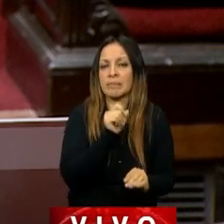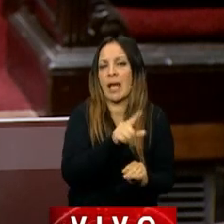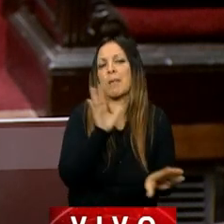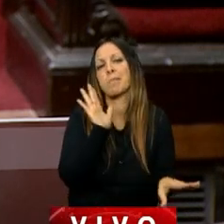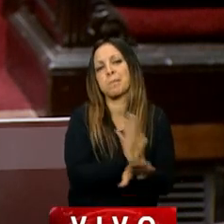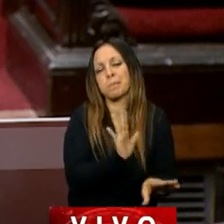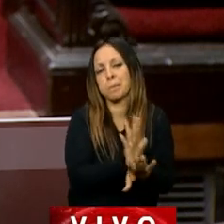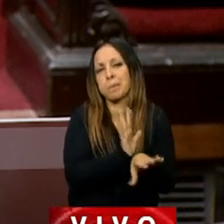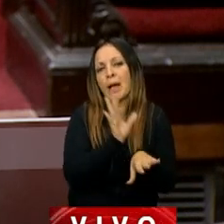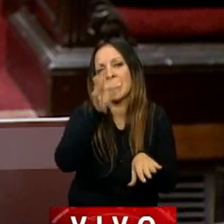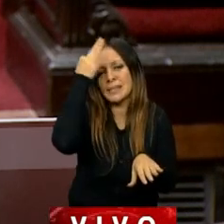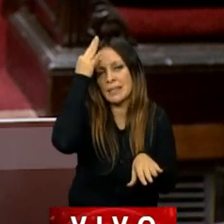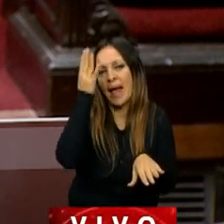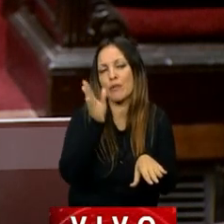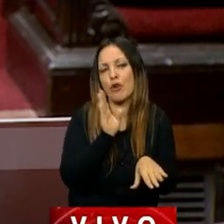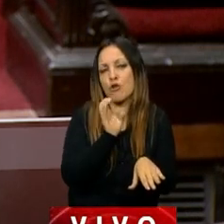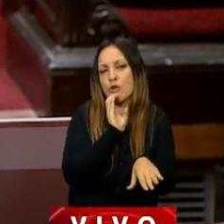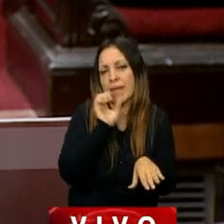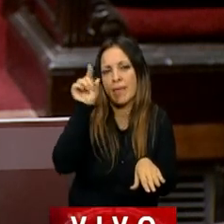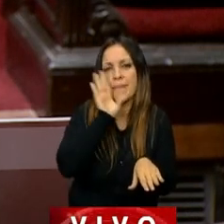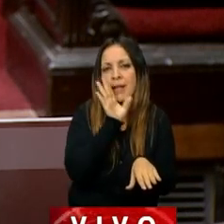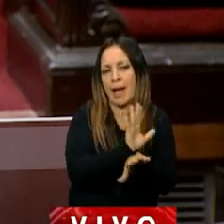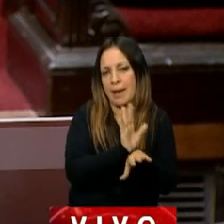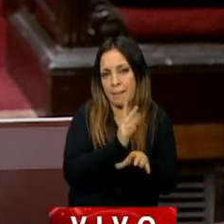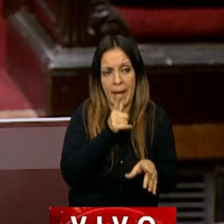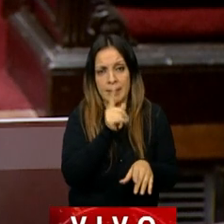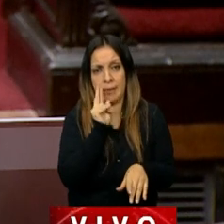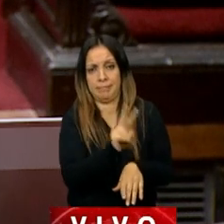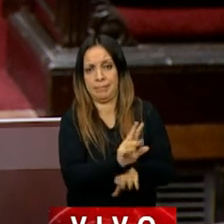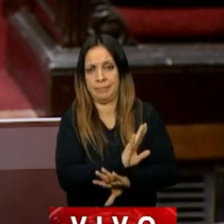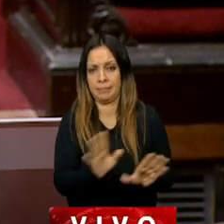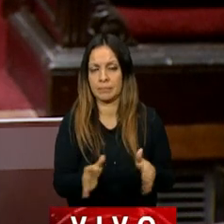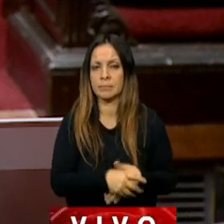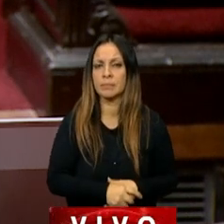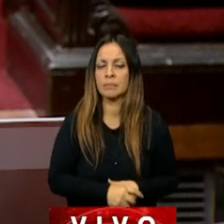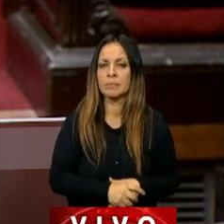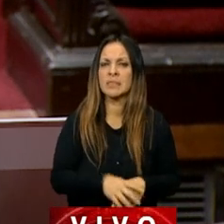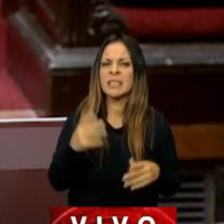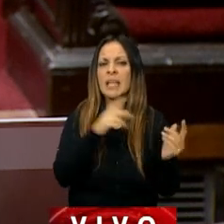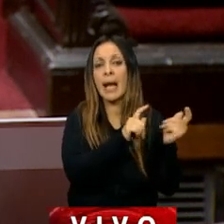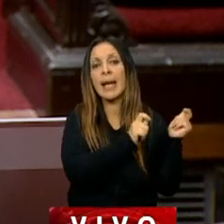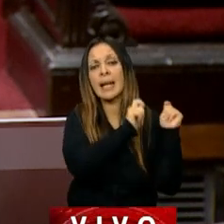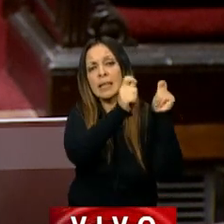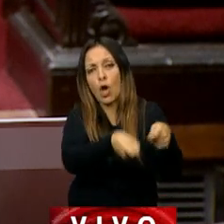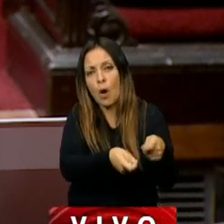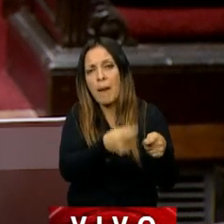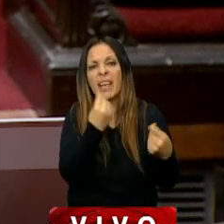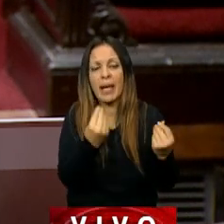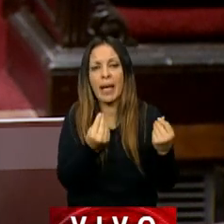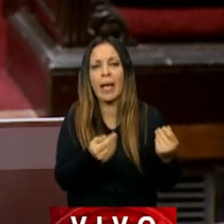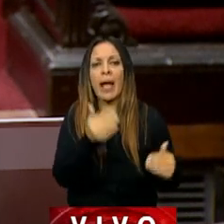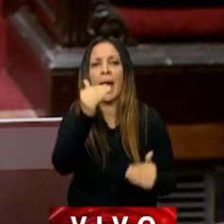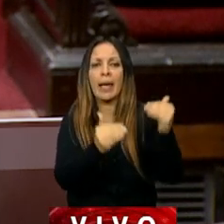americana. Y recibieron lo que llamaron tierra arrasada. Recibieron equilibrio